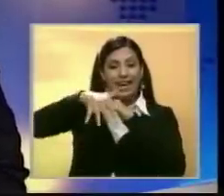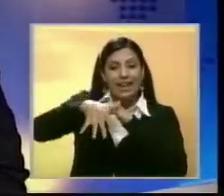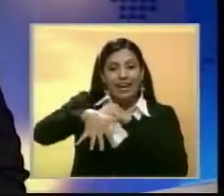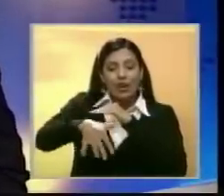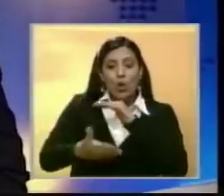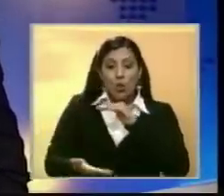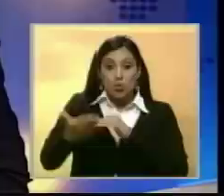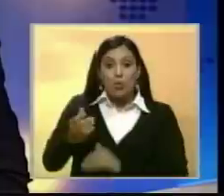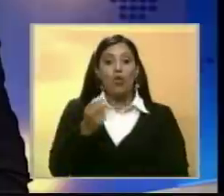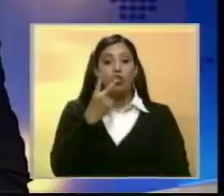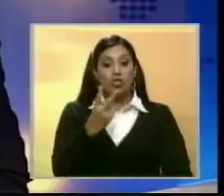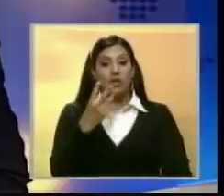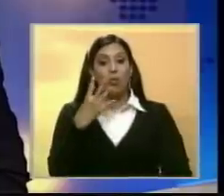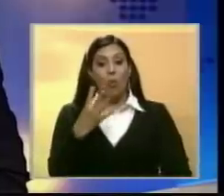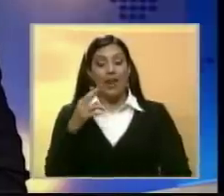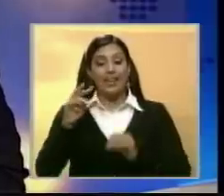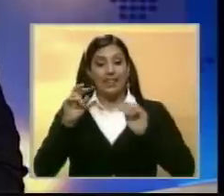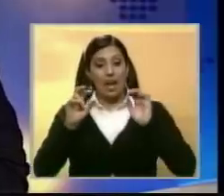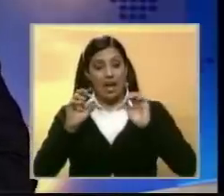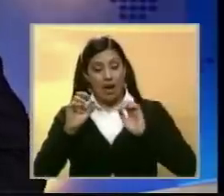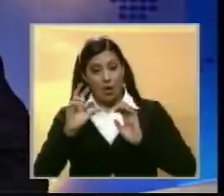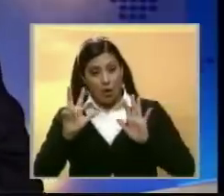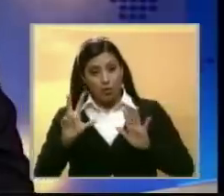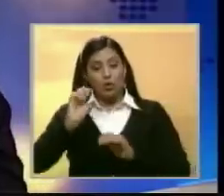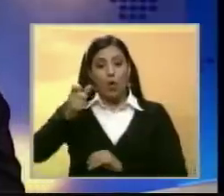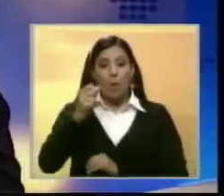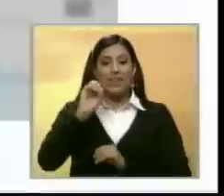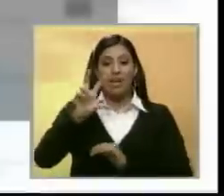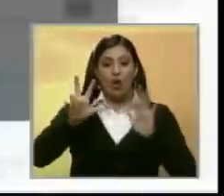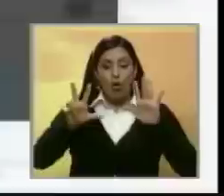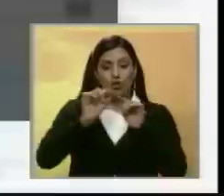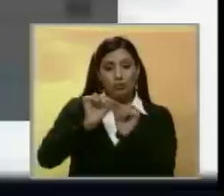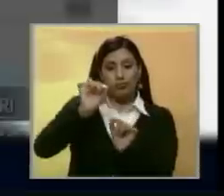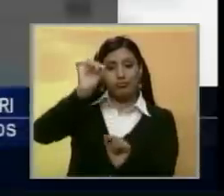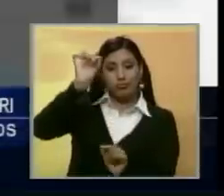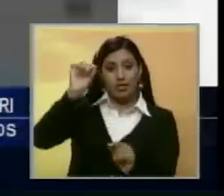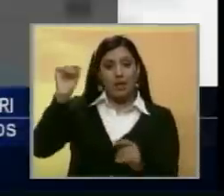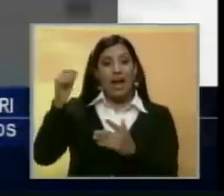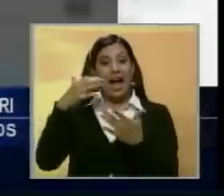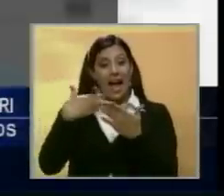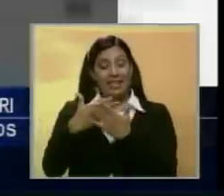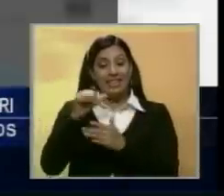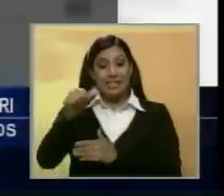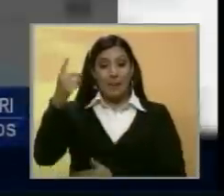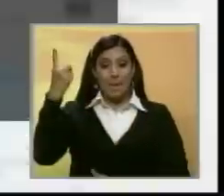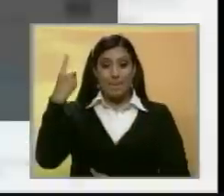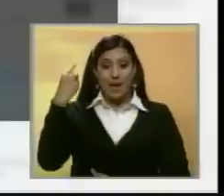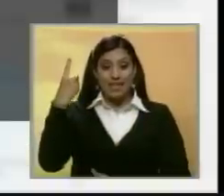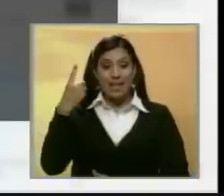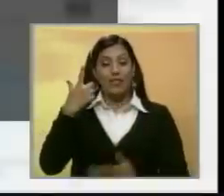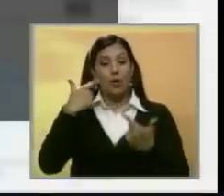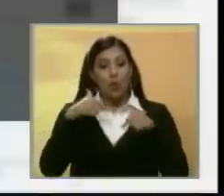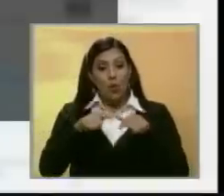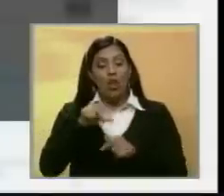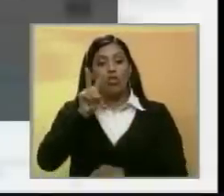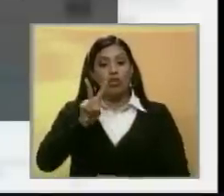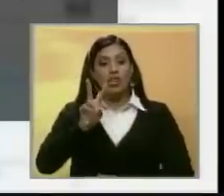a 245,08 metros sobre el nivel del mar. Mota Domínguez señaló que hasta la semana pasada el Guri estaba